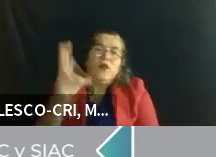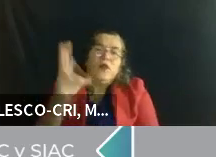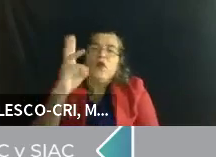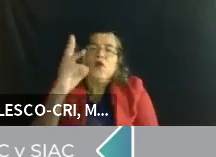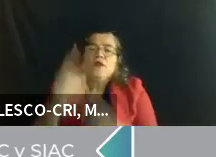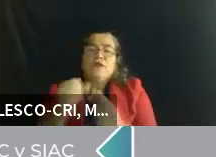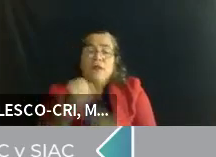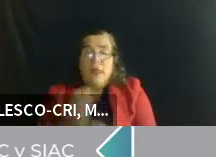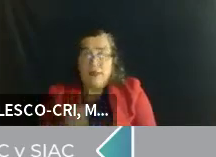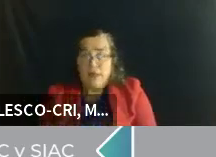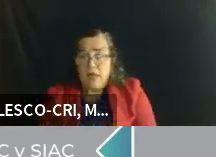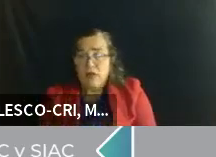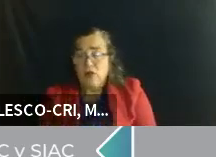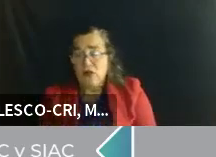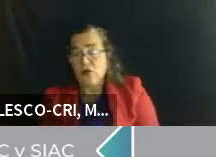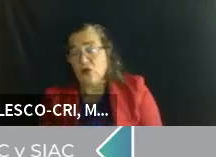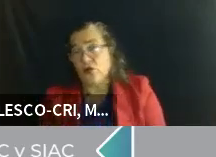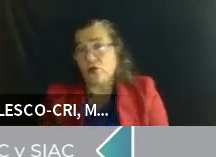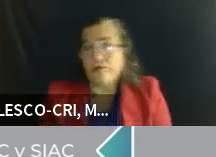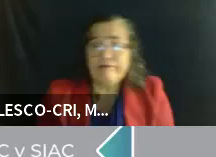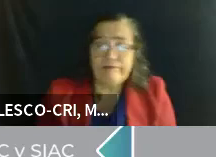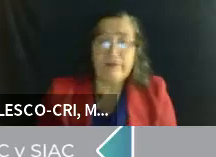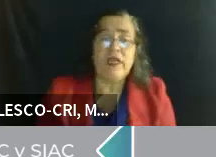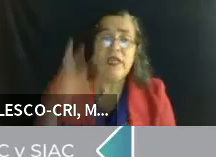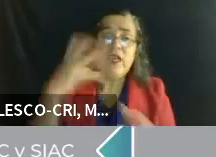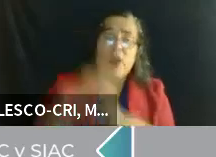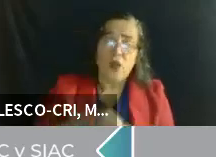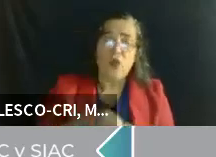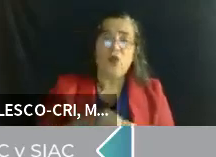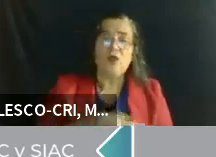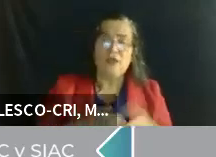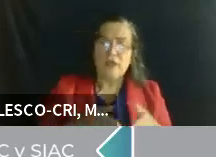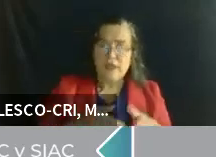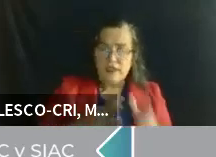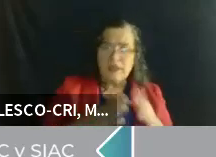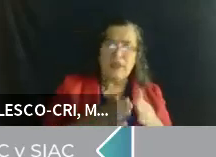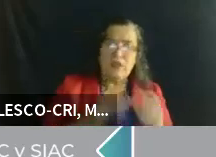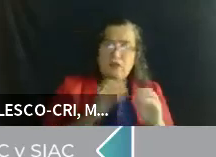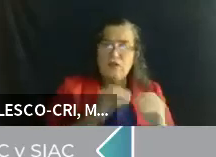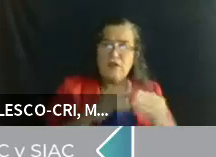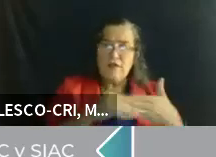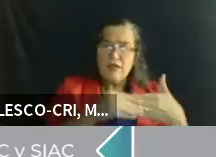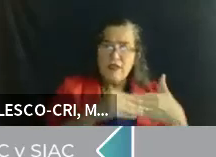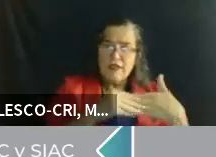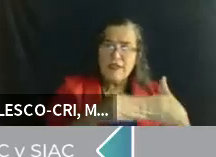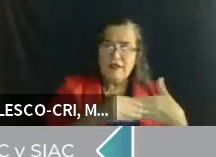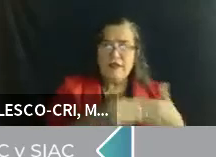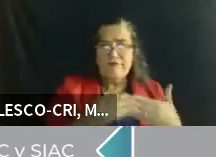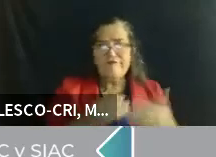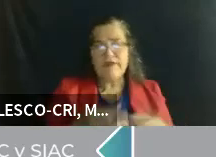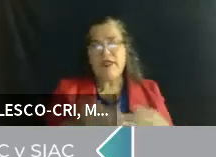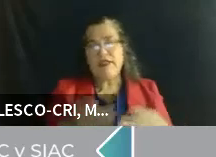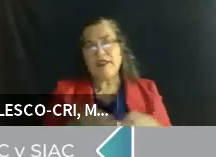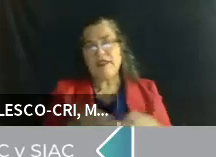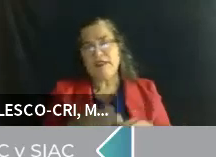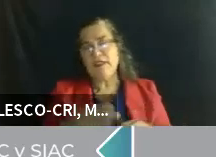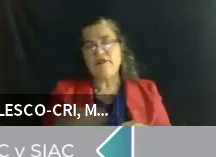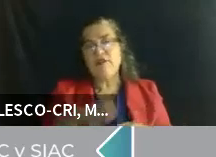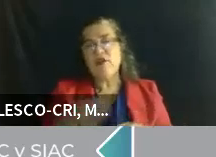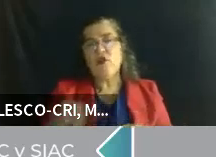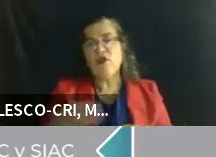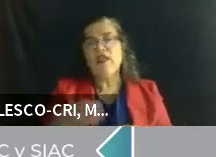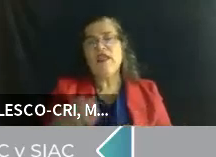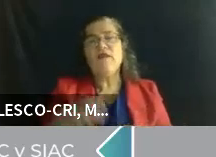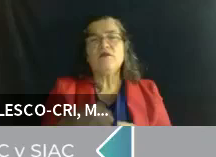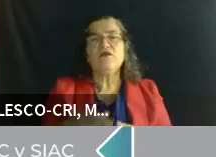4, 5, 6 años, incluye trayectos formativos flexibles que garantizan recorridos particulares, cómo se representan con cargas